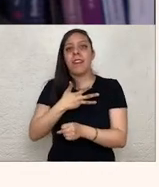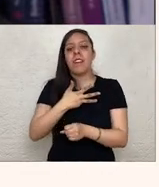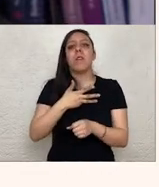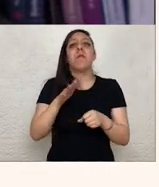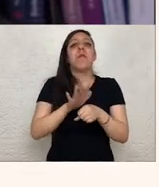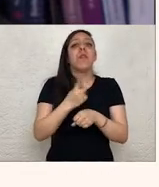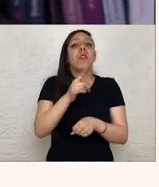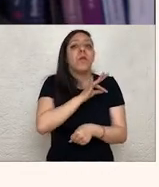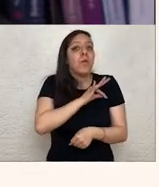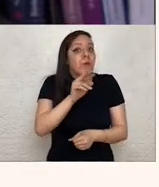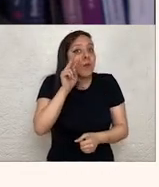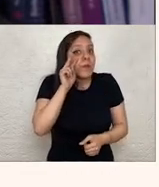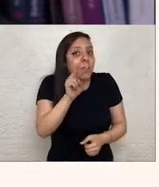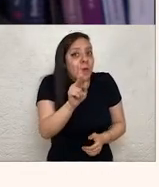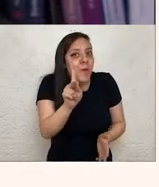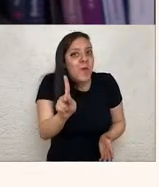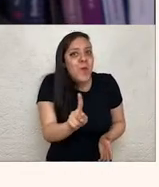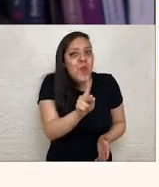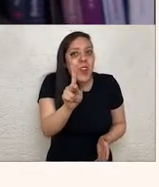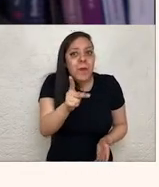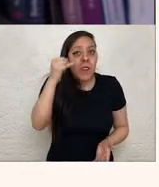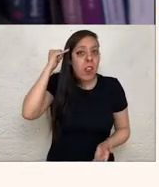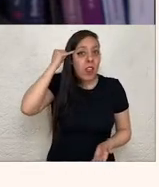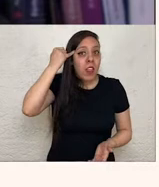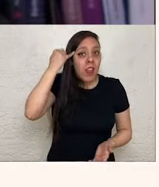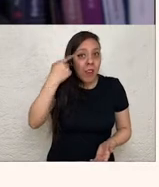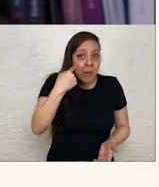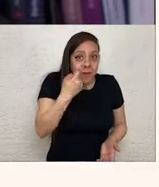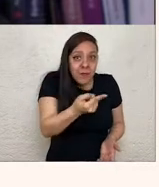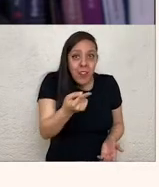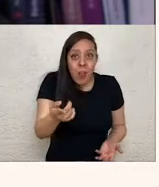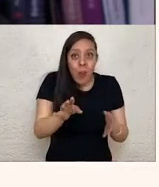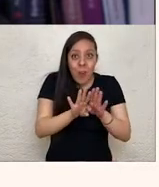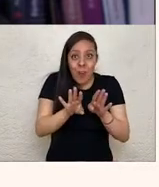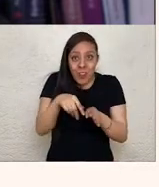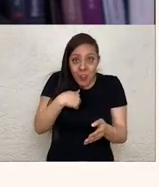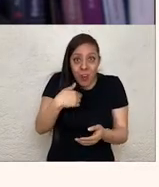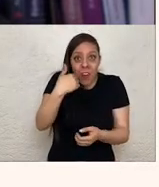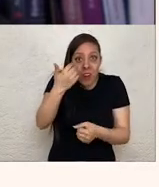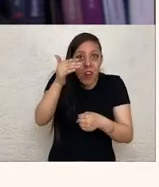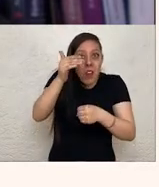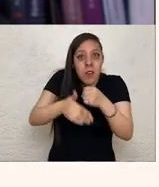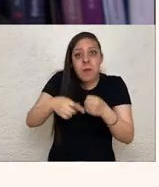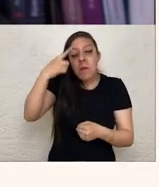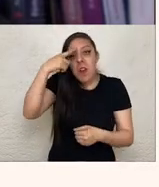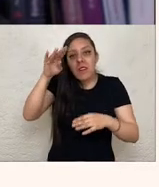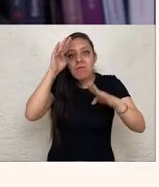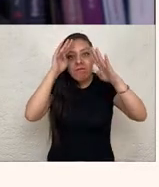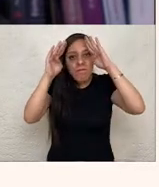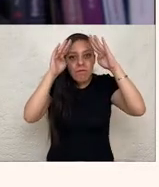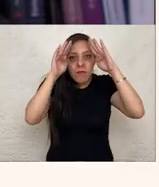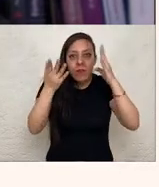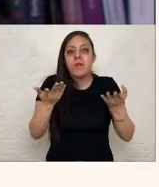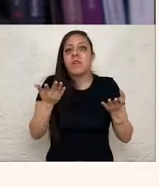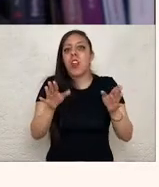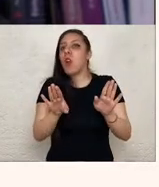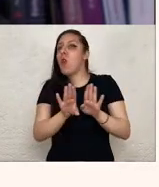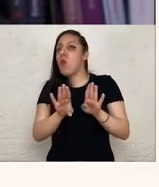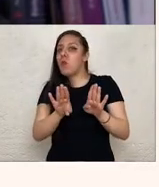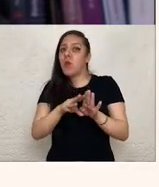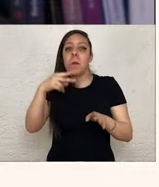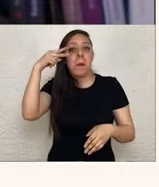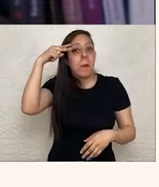¿no? En los pueblos indígenas. Entonces, yo quiero terminar esto pensando metafóricamente